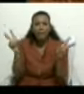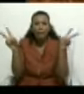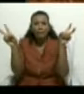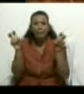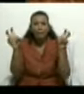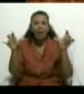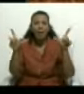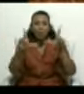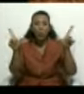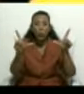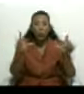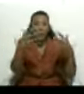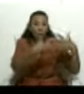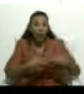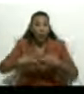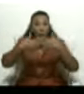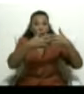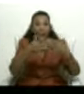en agencias de noticias.